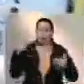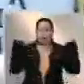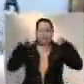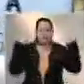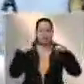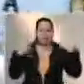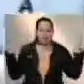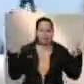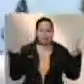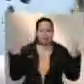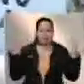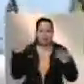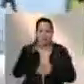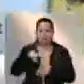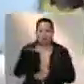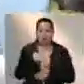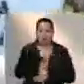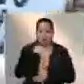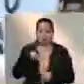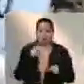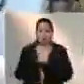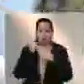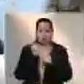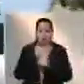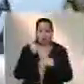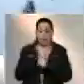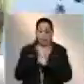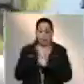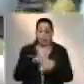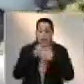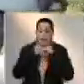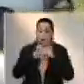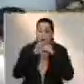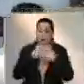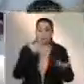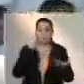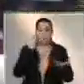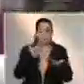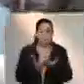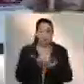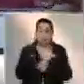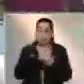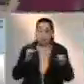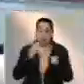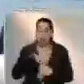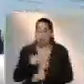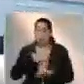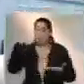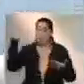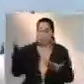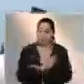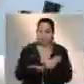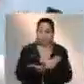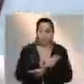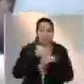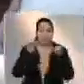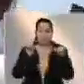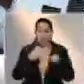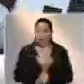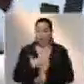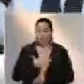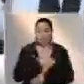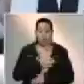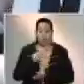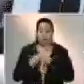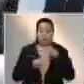fiesta? Miren los trabajadores. Todos unidos pedimos no a la expropiación. Presidente